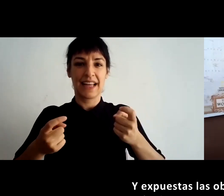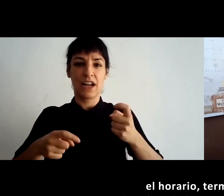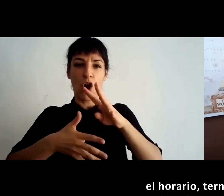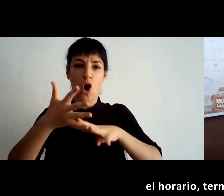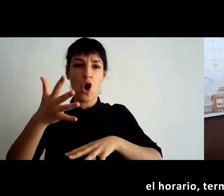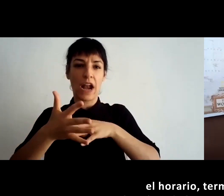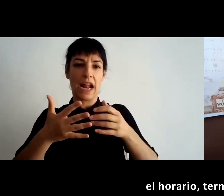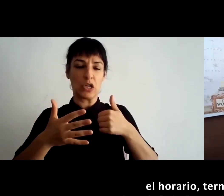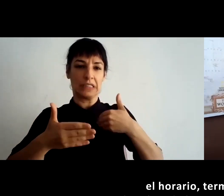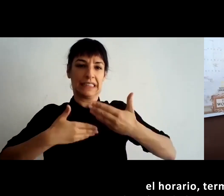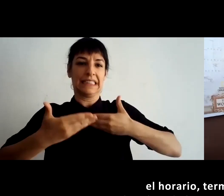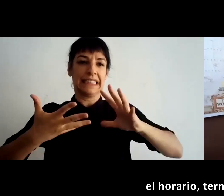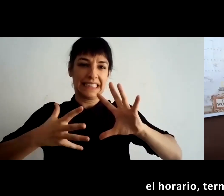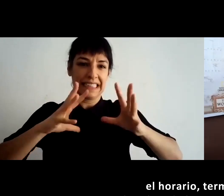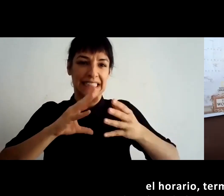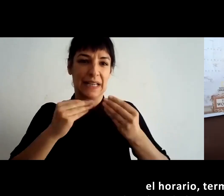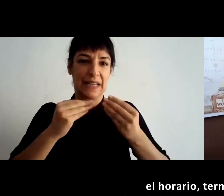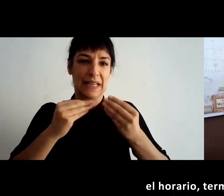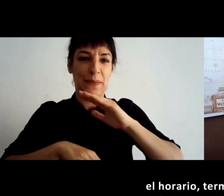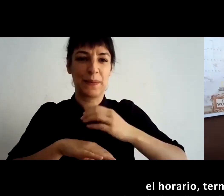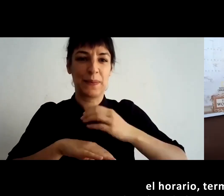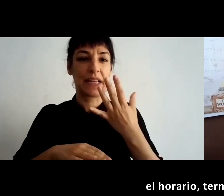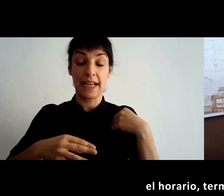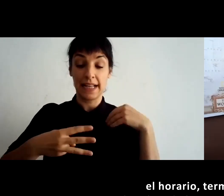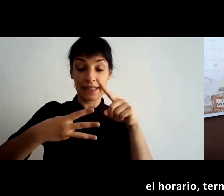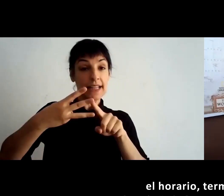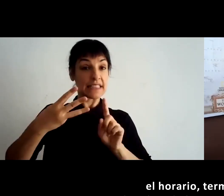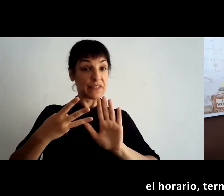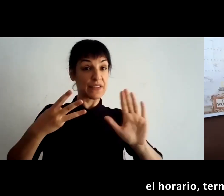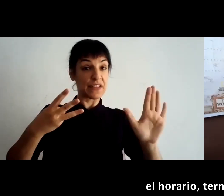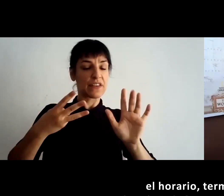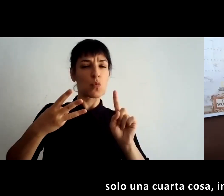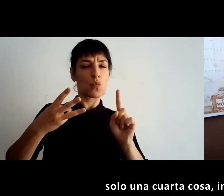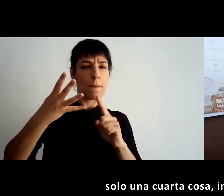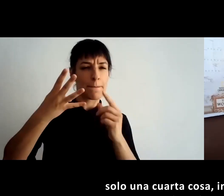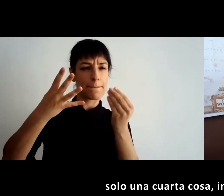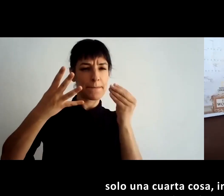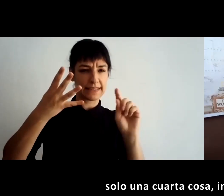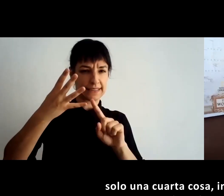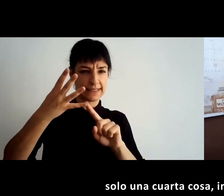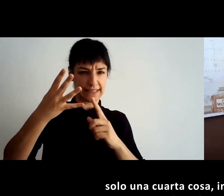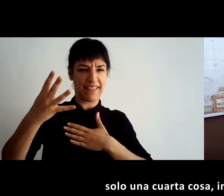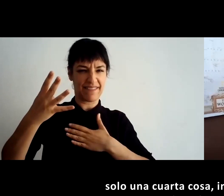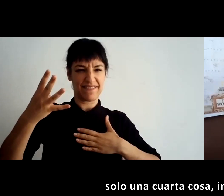horario, terminadas estas obviedades, quisiera añadir solo una cuarta cosa,